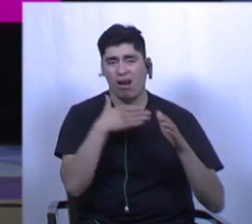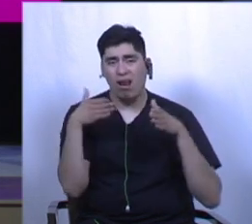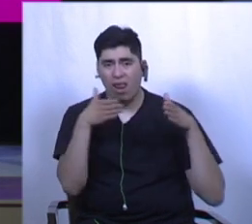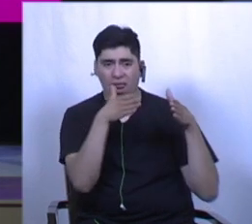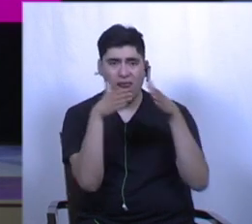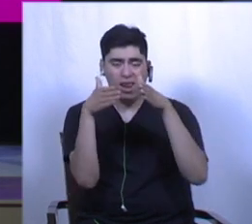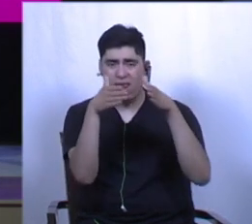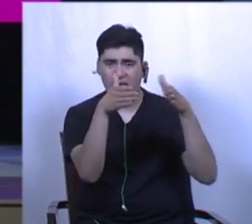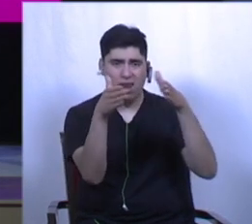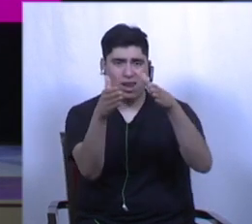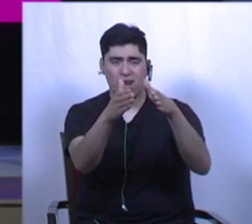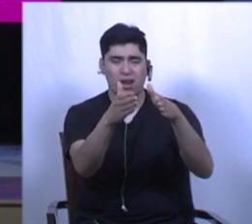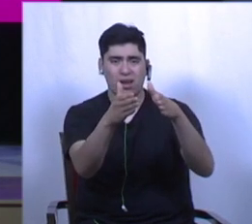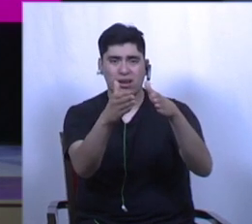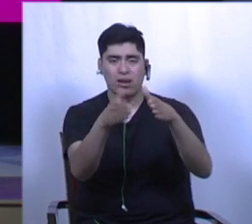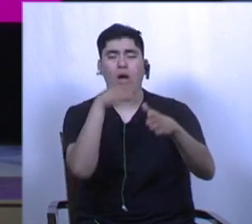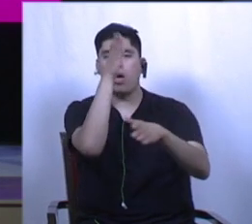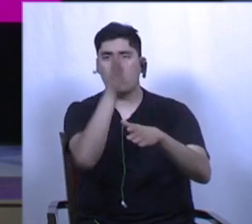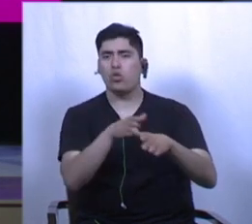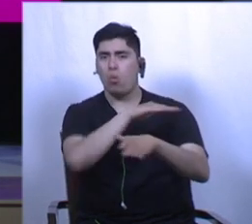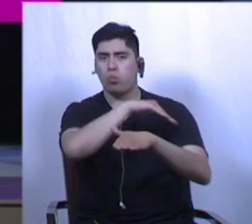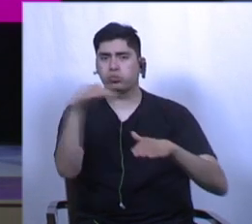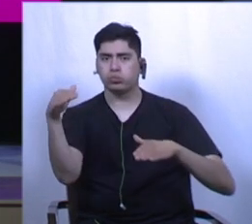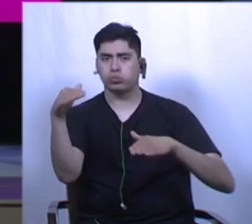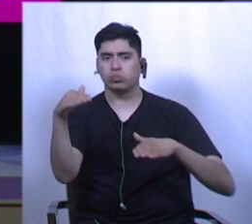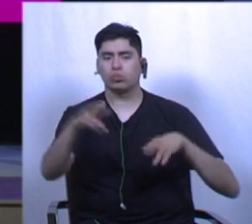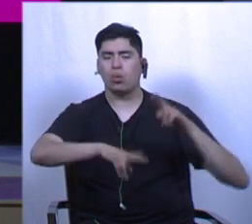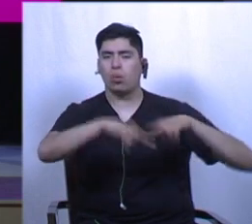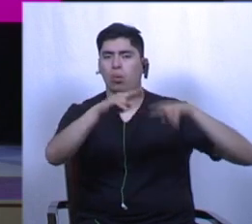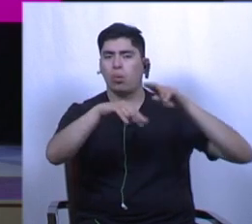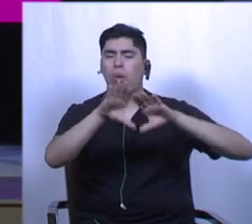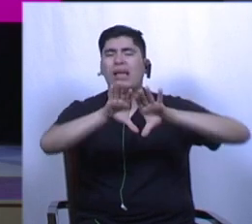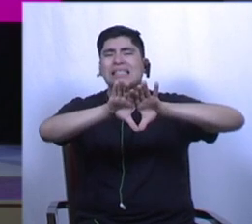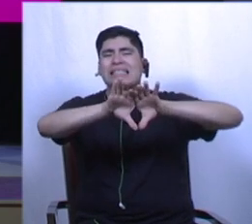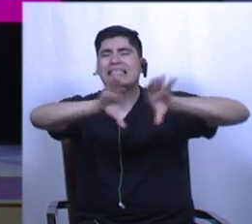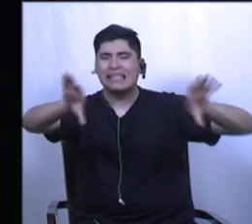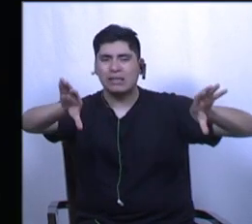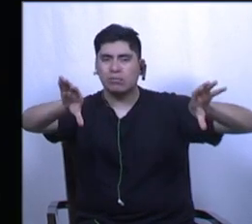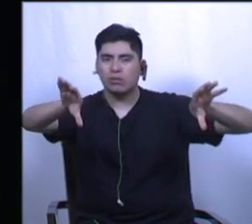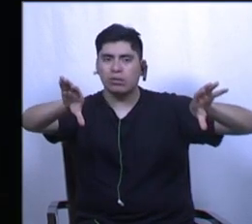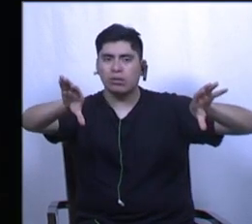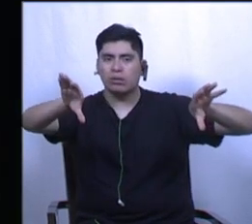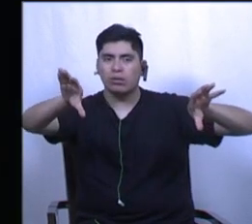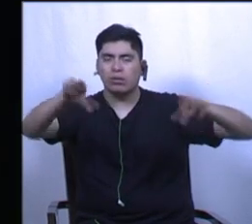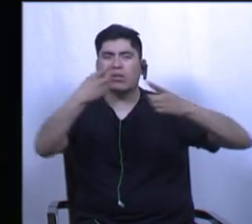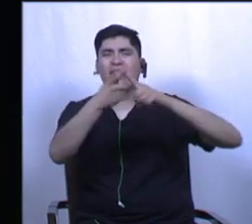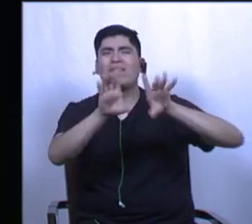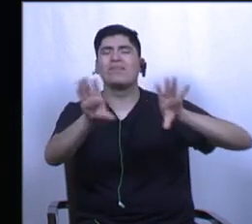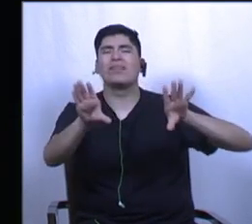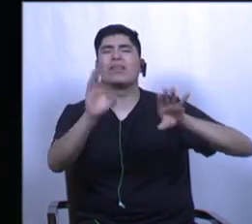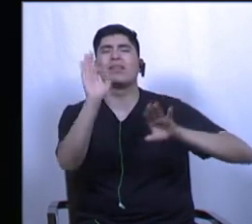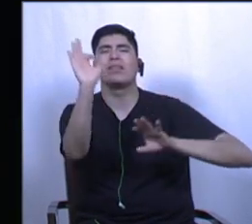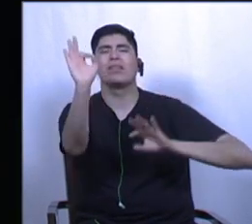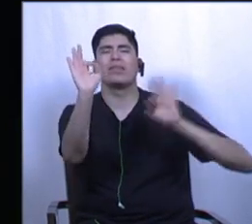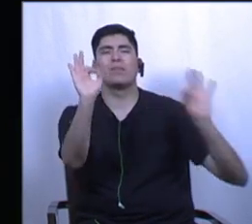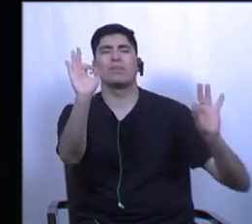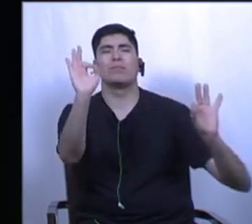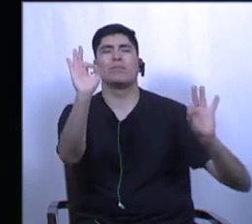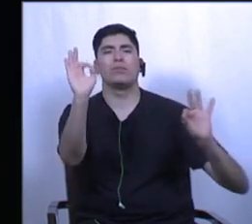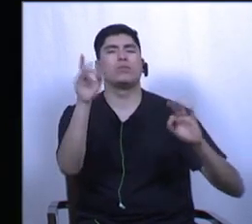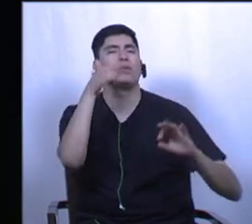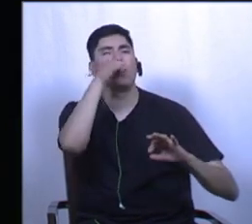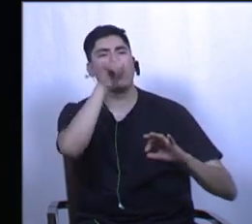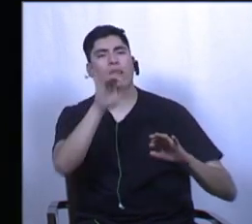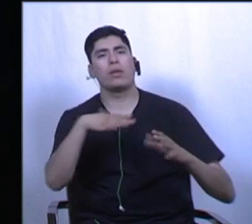estamos haciendo es mediciones en tierra, extrapolando distintos puntos en el tiempo y en el espacio